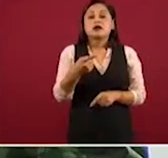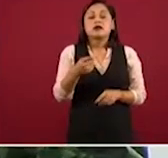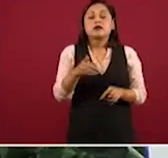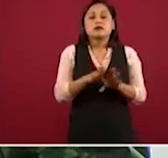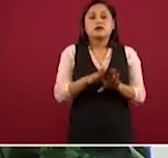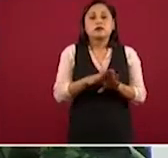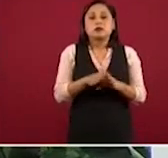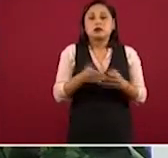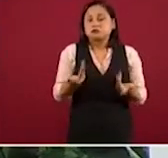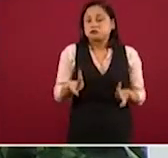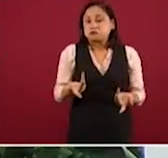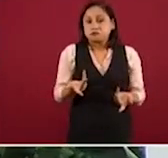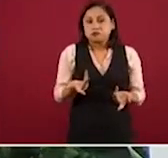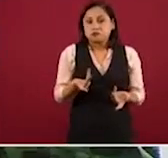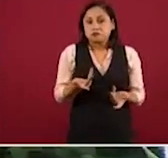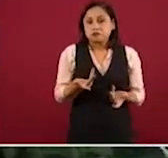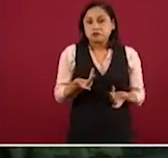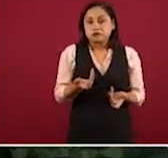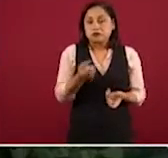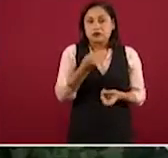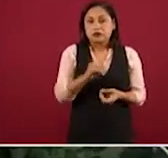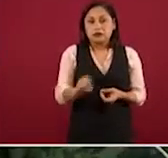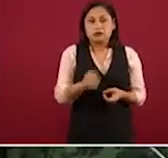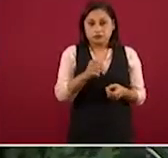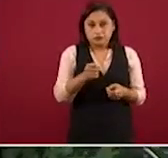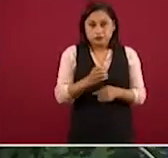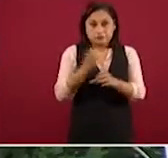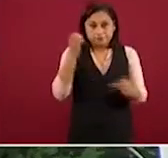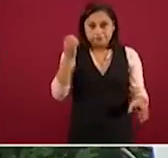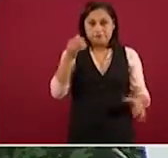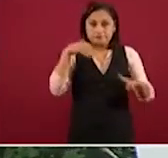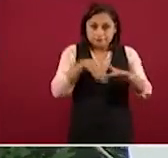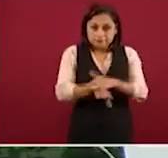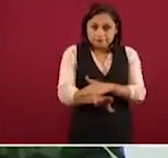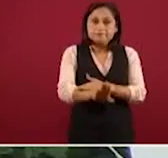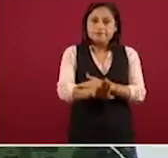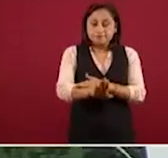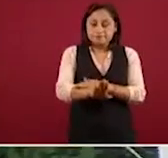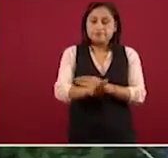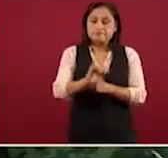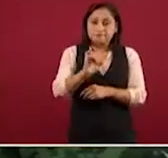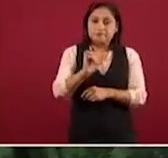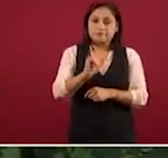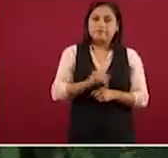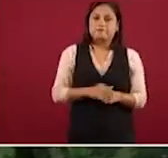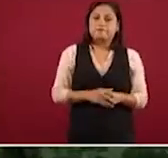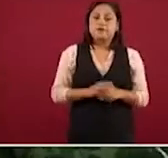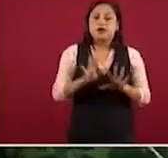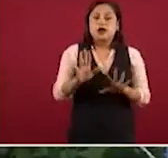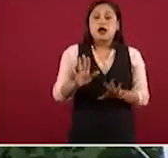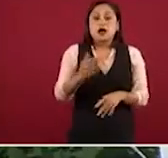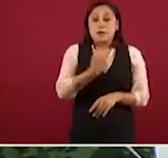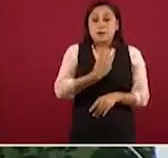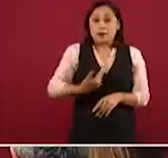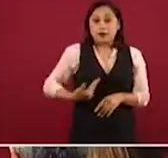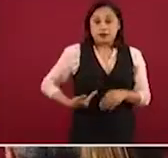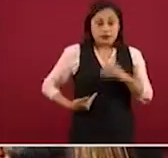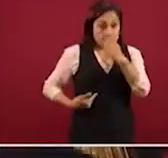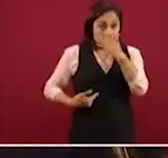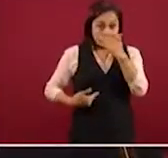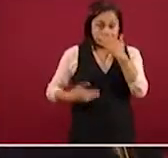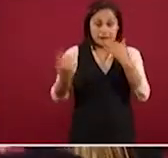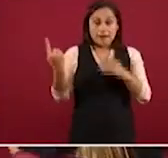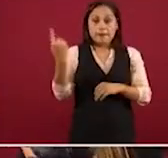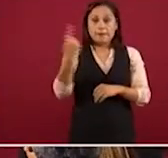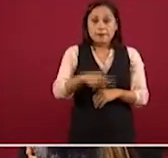¿no? En esta administración, el señor presidente nos instruyó a cambiar el sentido de la revisión